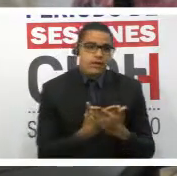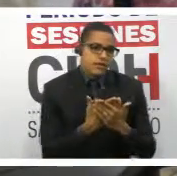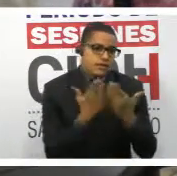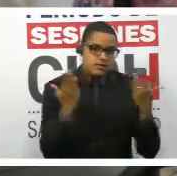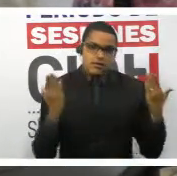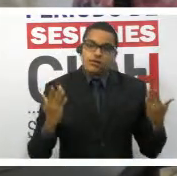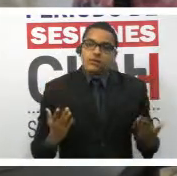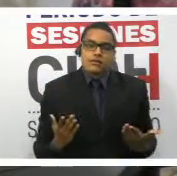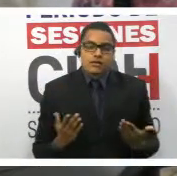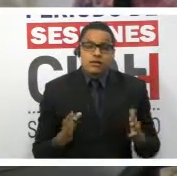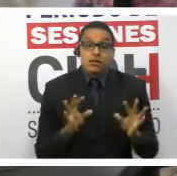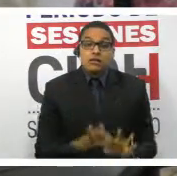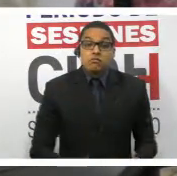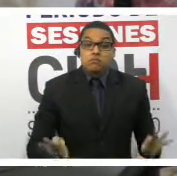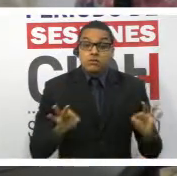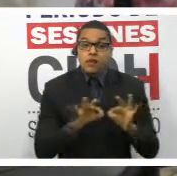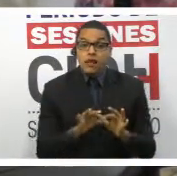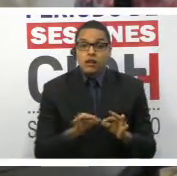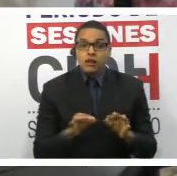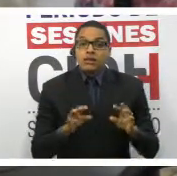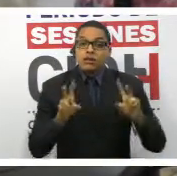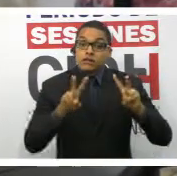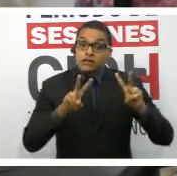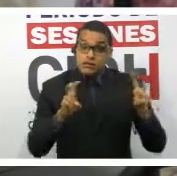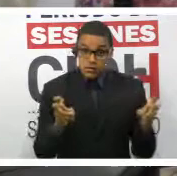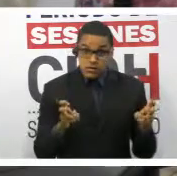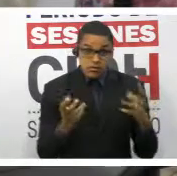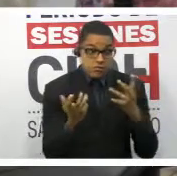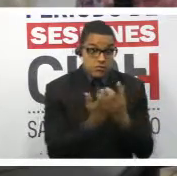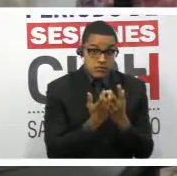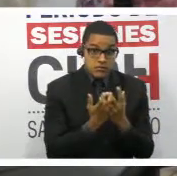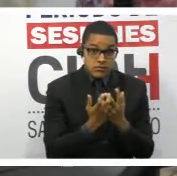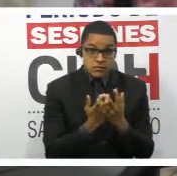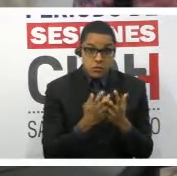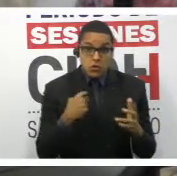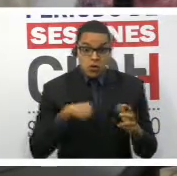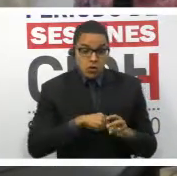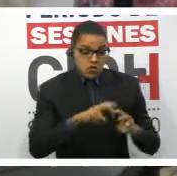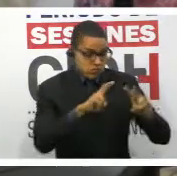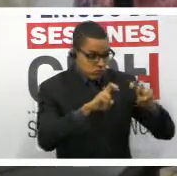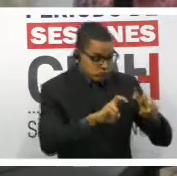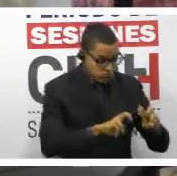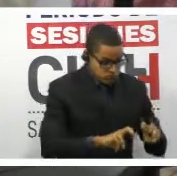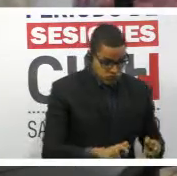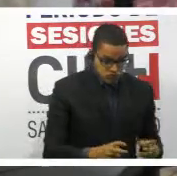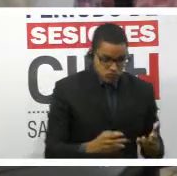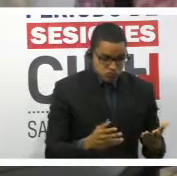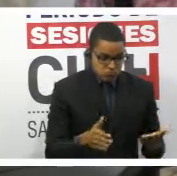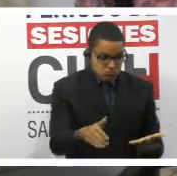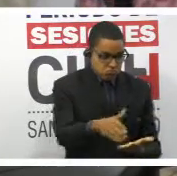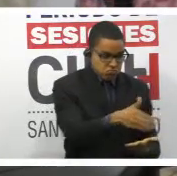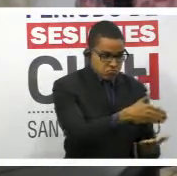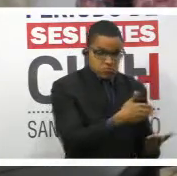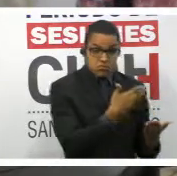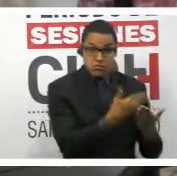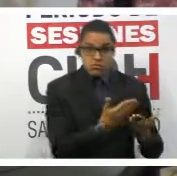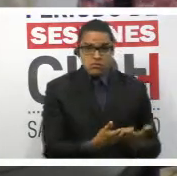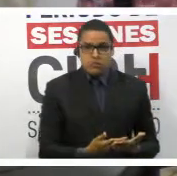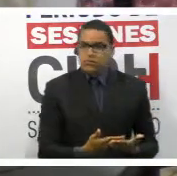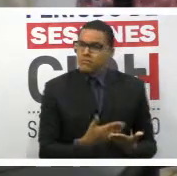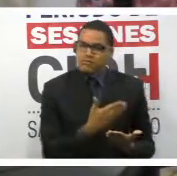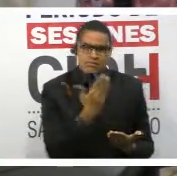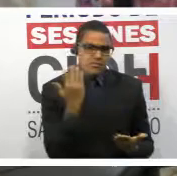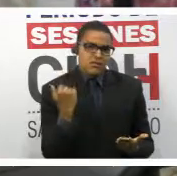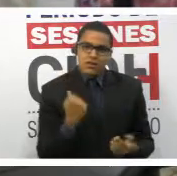aspectos estadísticas que no se recogen nosotras como institución como